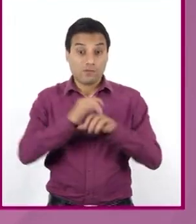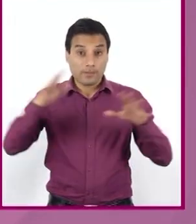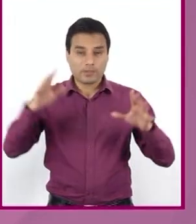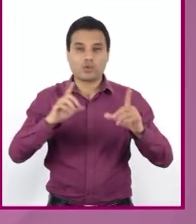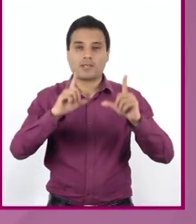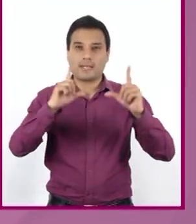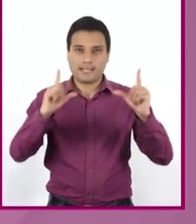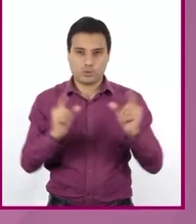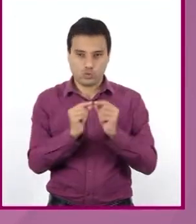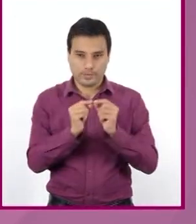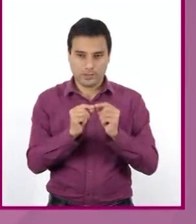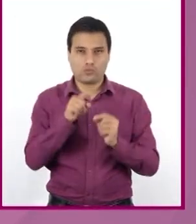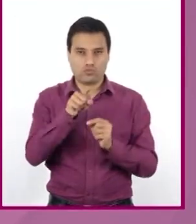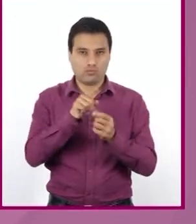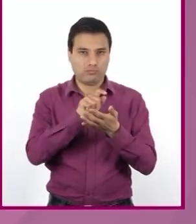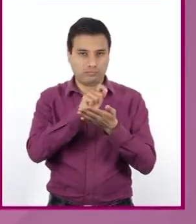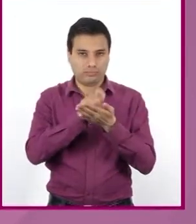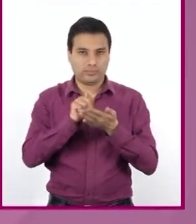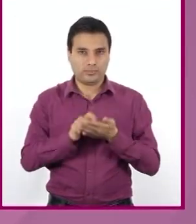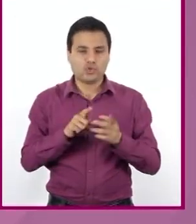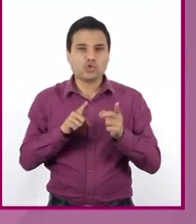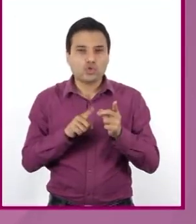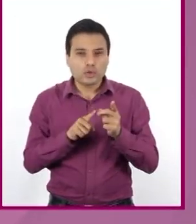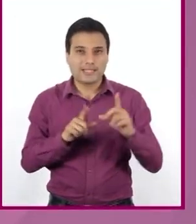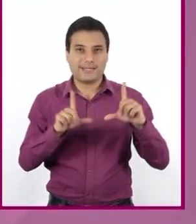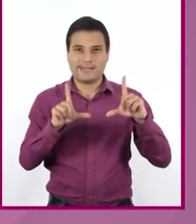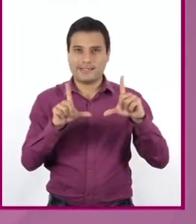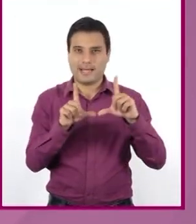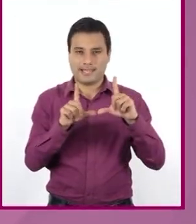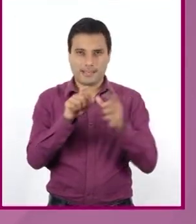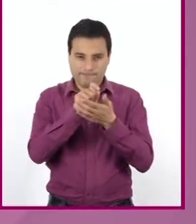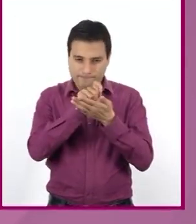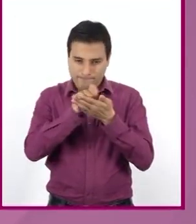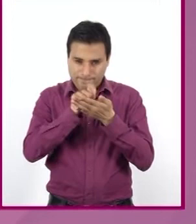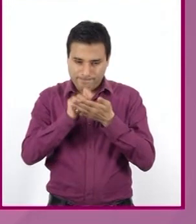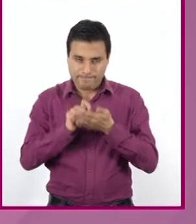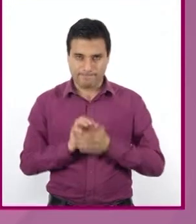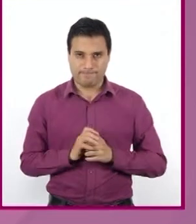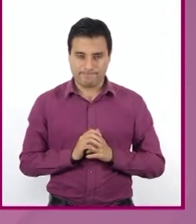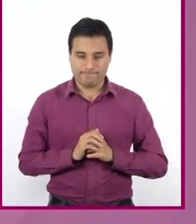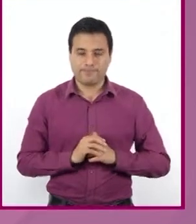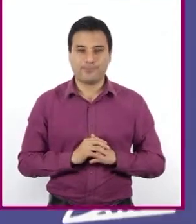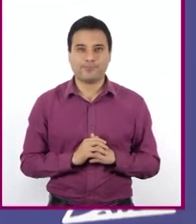obtenido en sus tarjetas o textos escritos previamente ordenados.